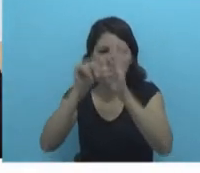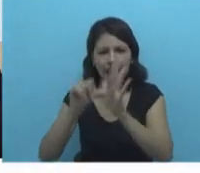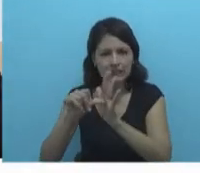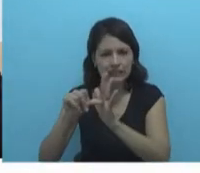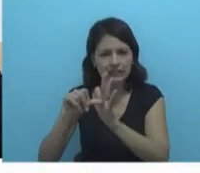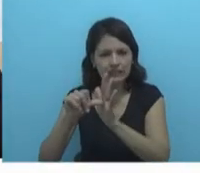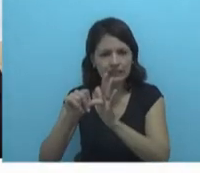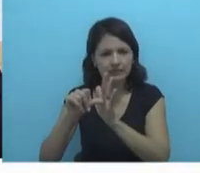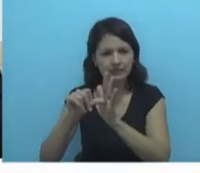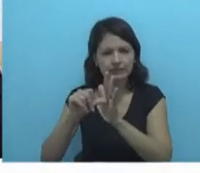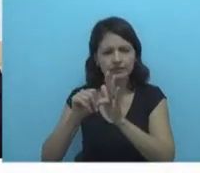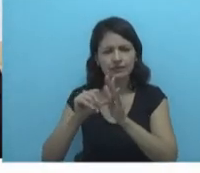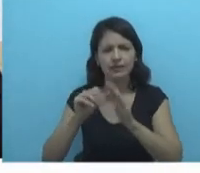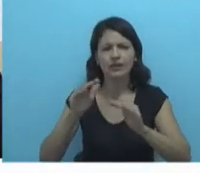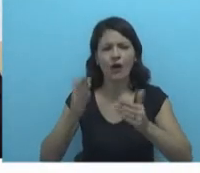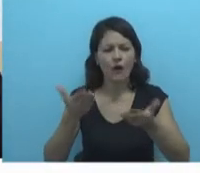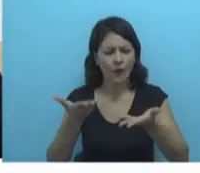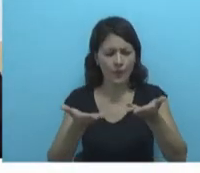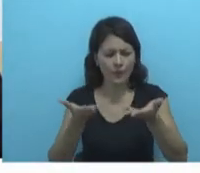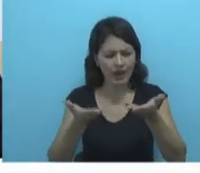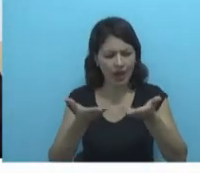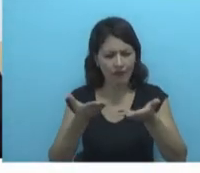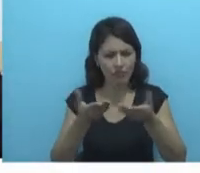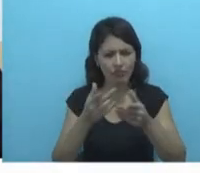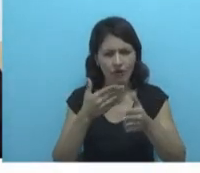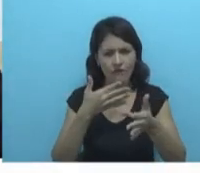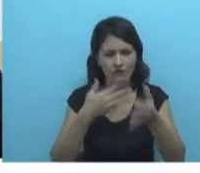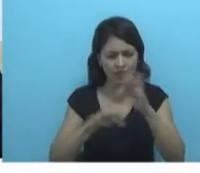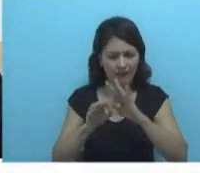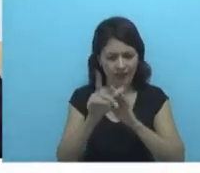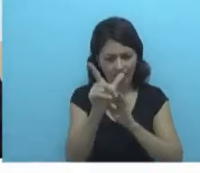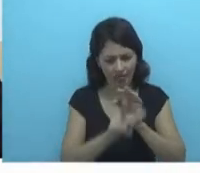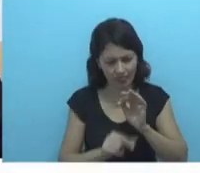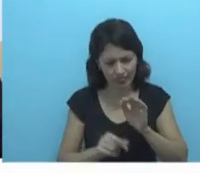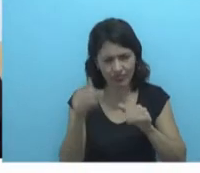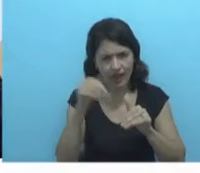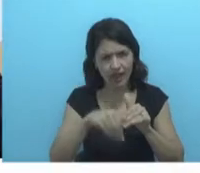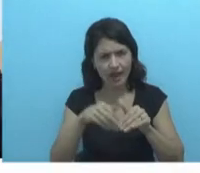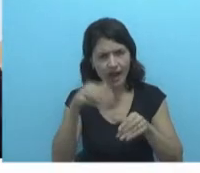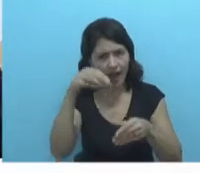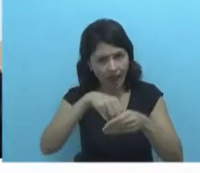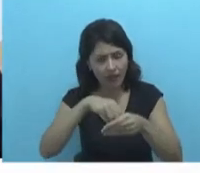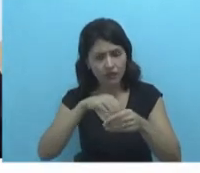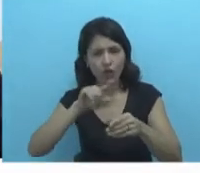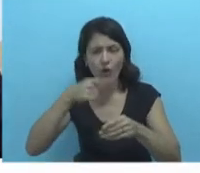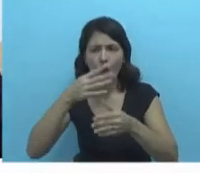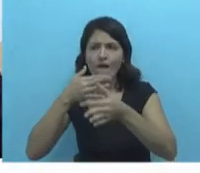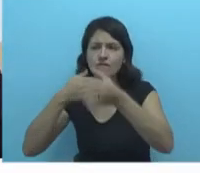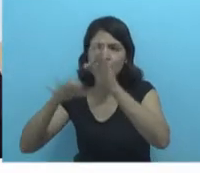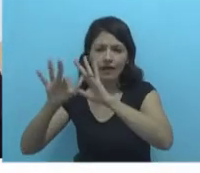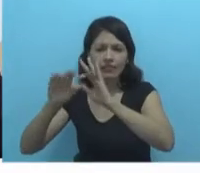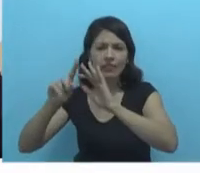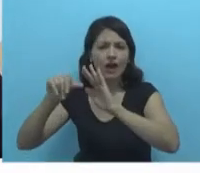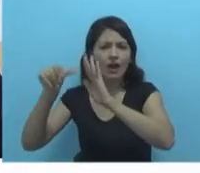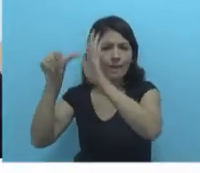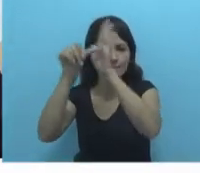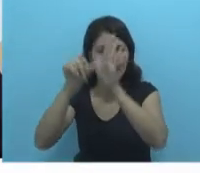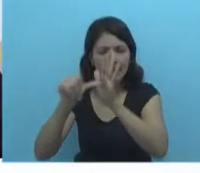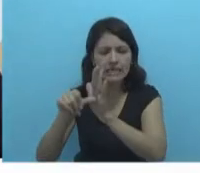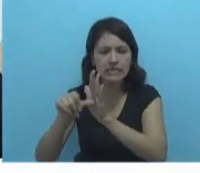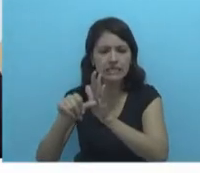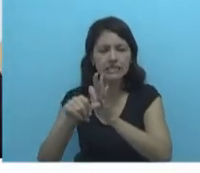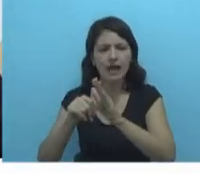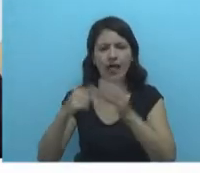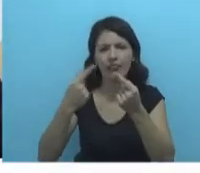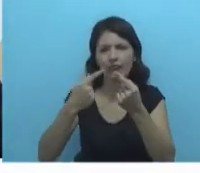nivel de exportaciones del país la determinante, no es como si hablamos de